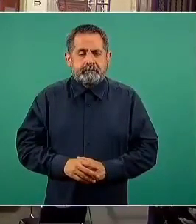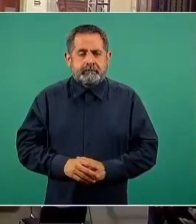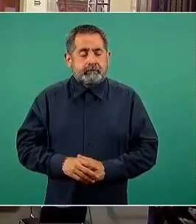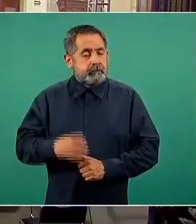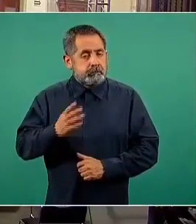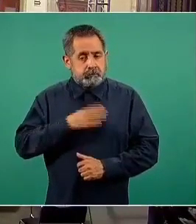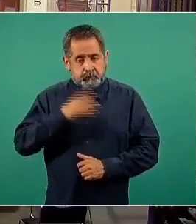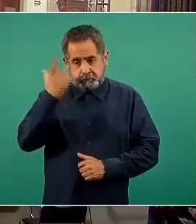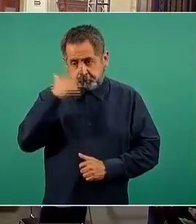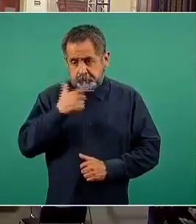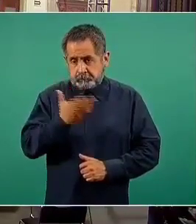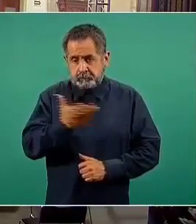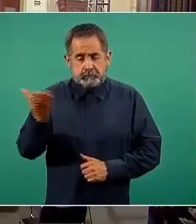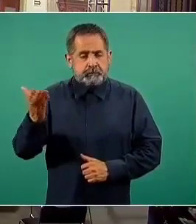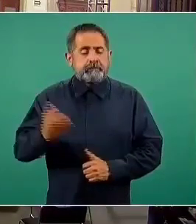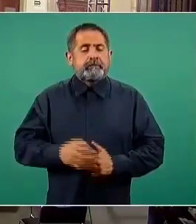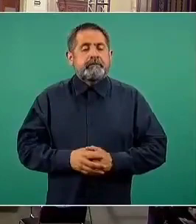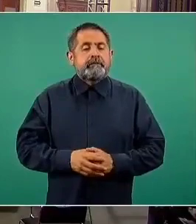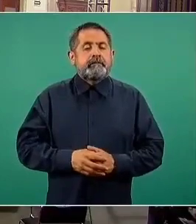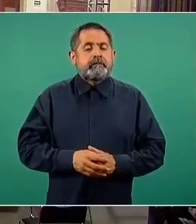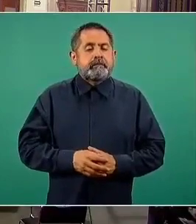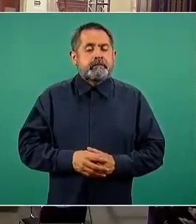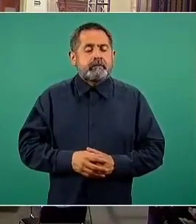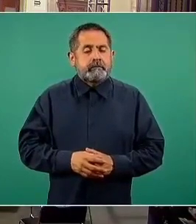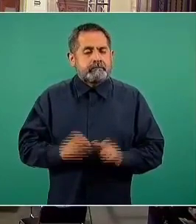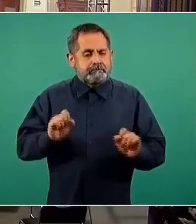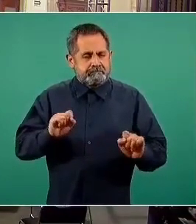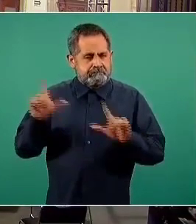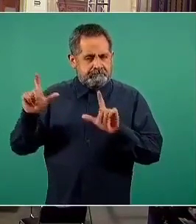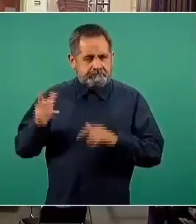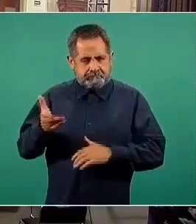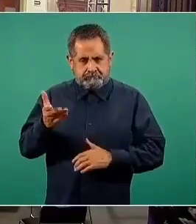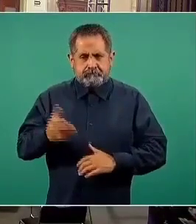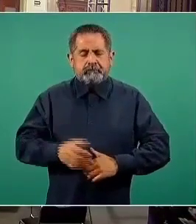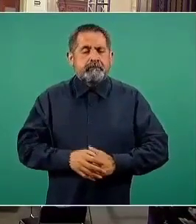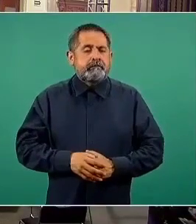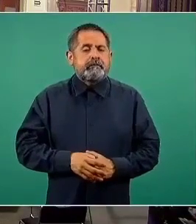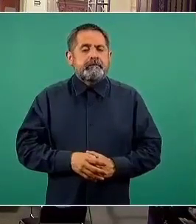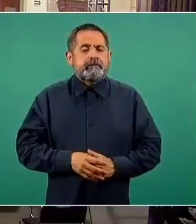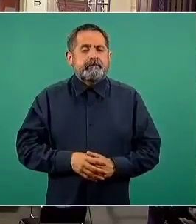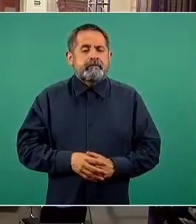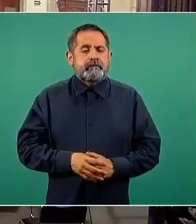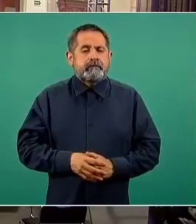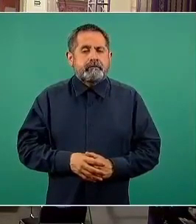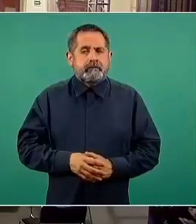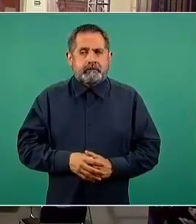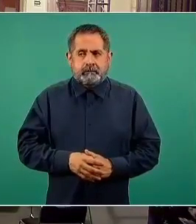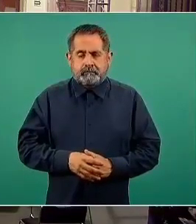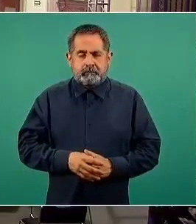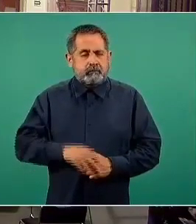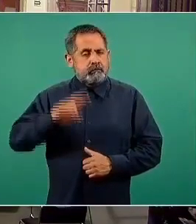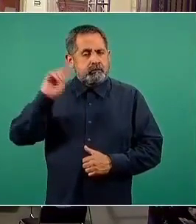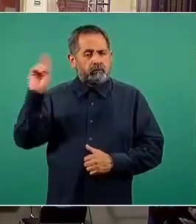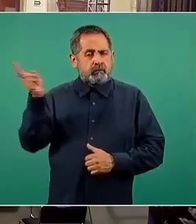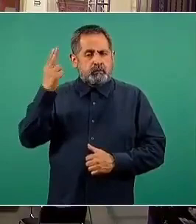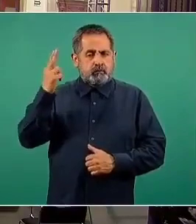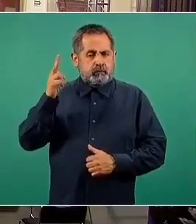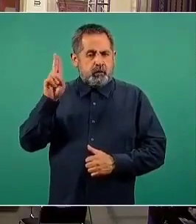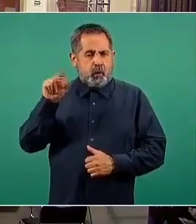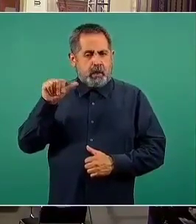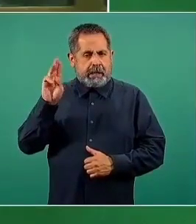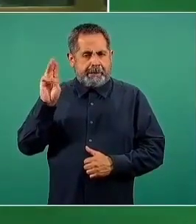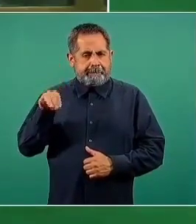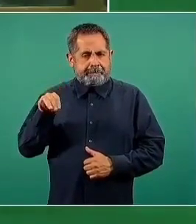Buenas noches. La siguiente lámina, por favor. En la Universidad Nacional Autónoma